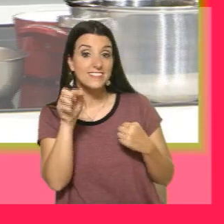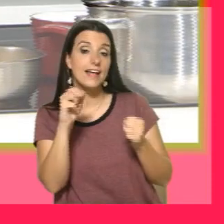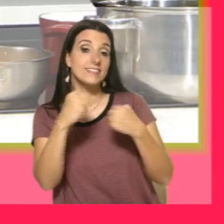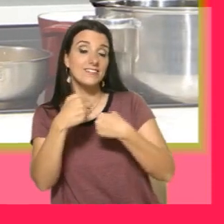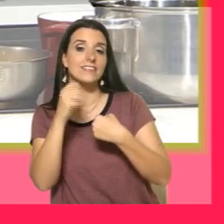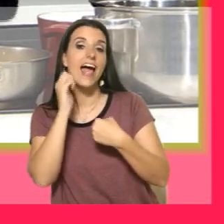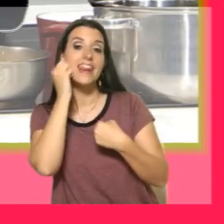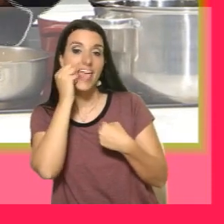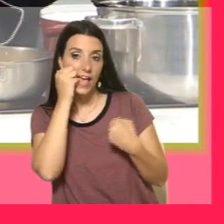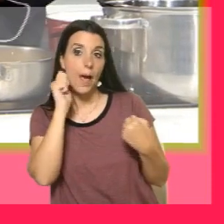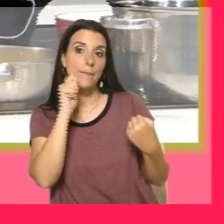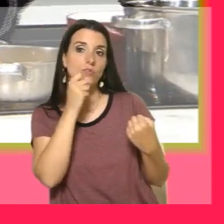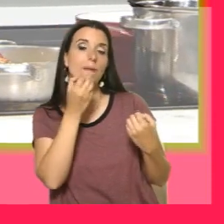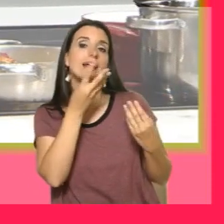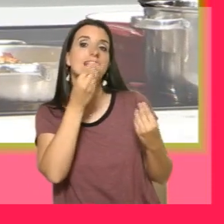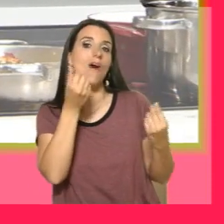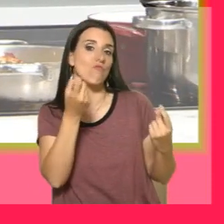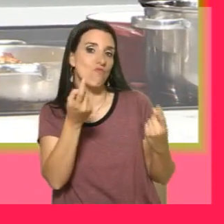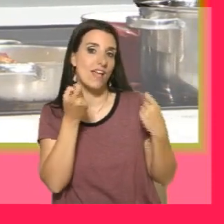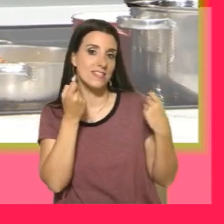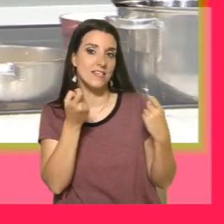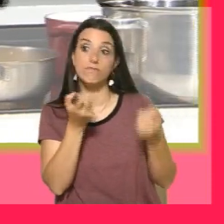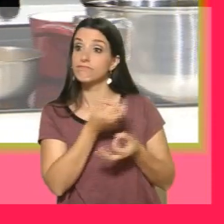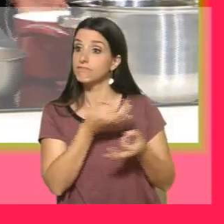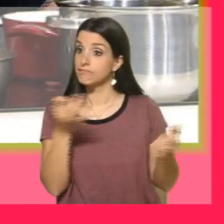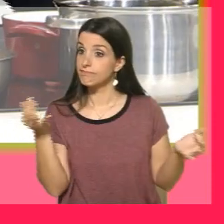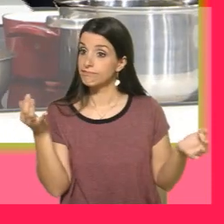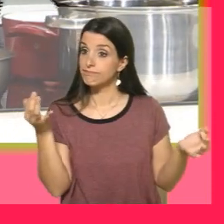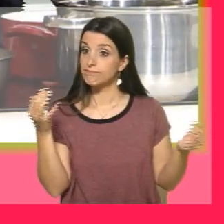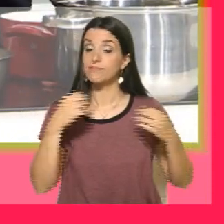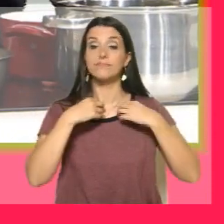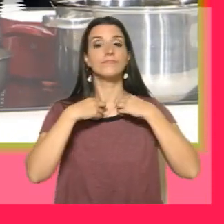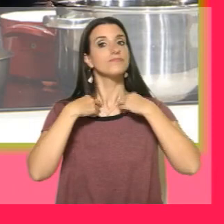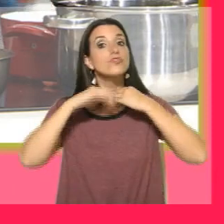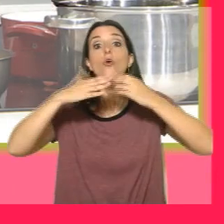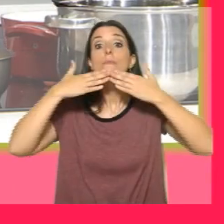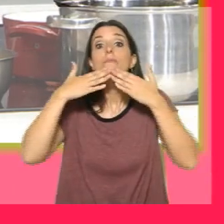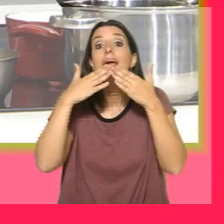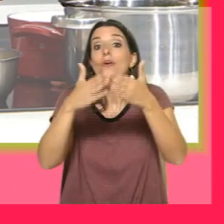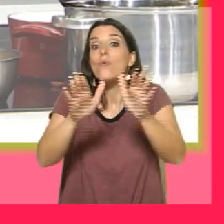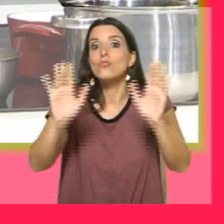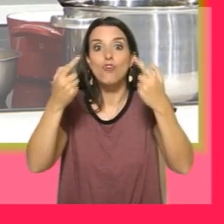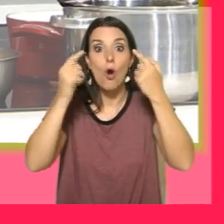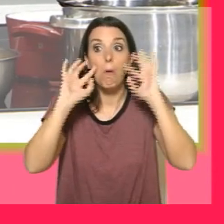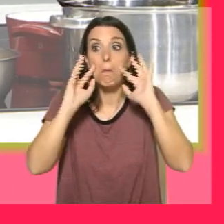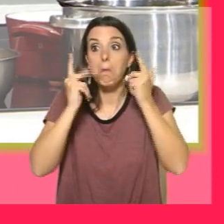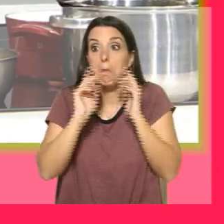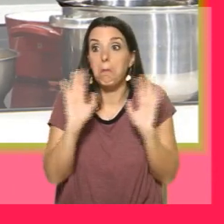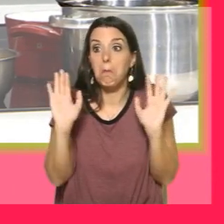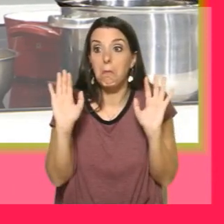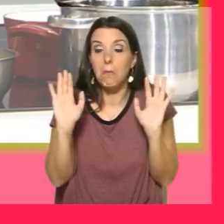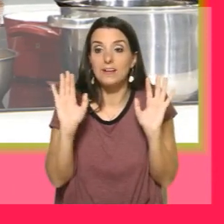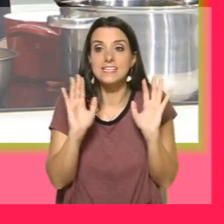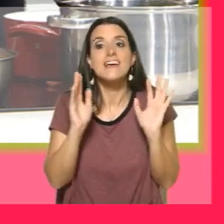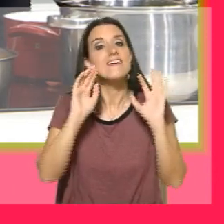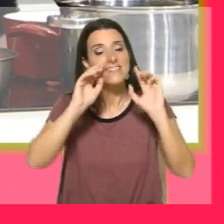de poner negra, un sabor más intenso. Perfecto. ¿Ah? Brillante. Pero puede ser una rubia también. No, pregunto porque desde el conocimiento. ¿Sabes qué? Puede ser un poco de vino tinto,